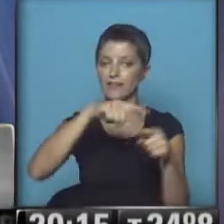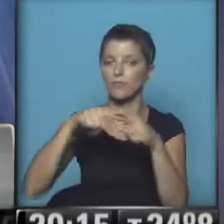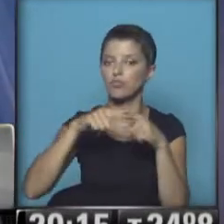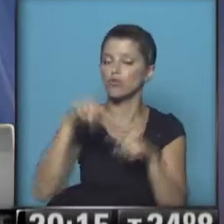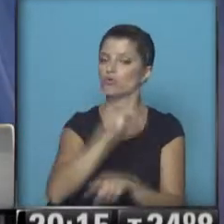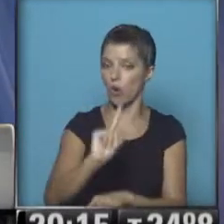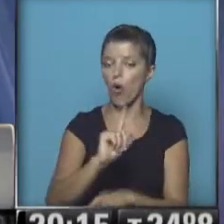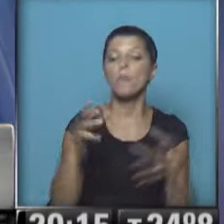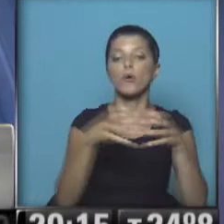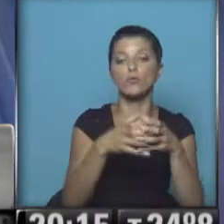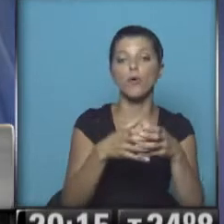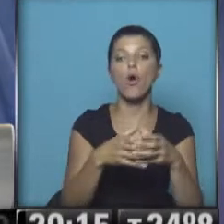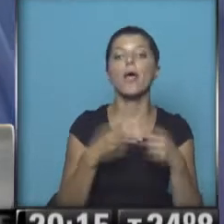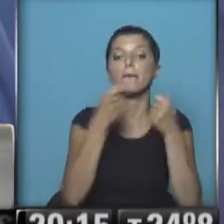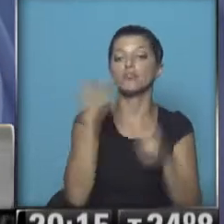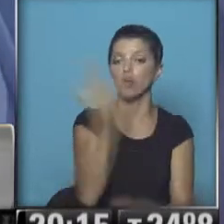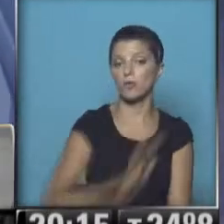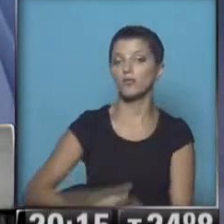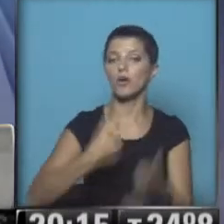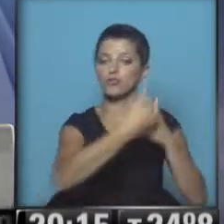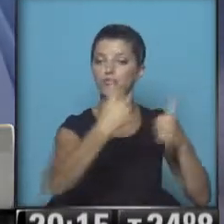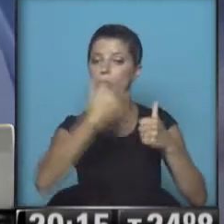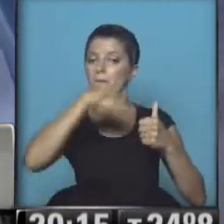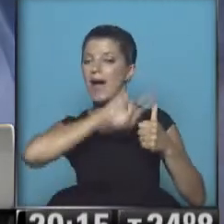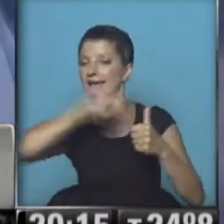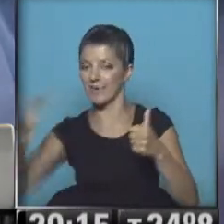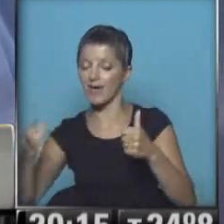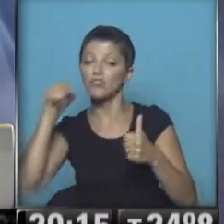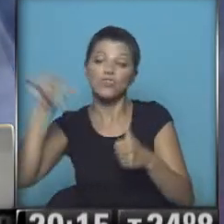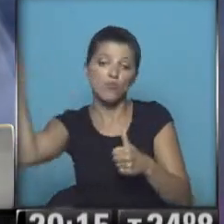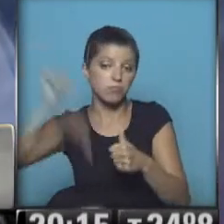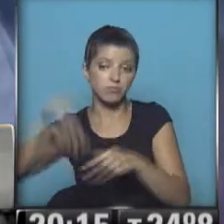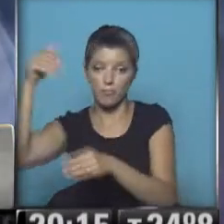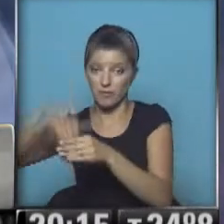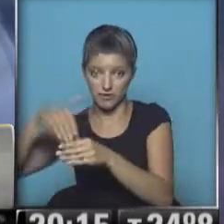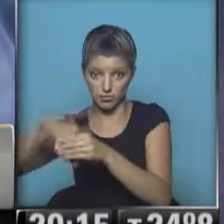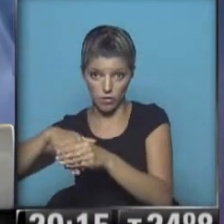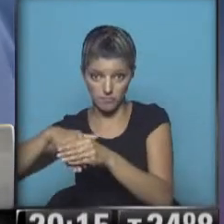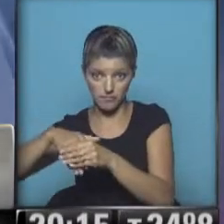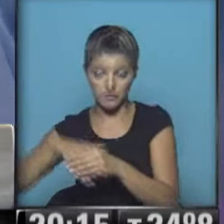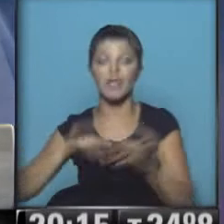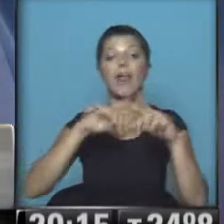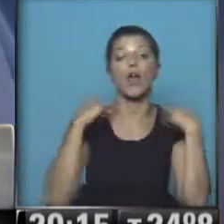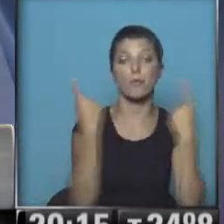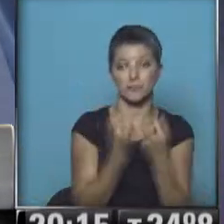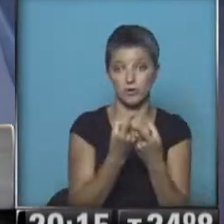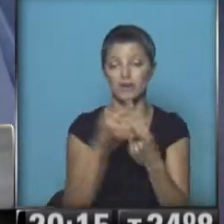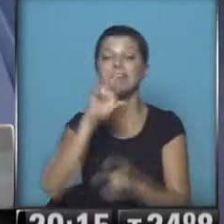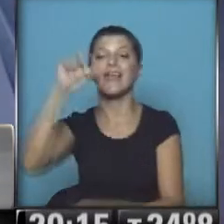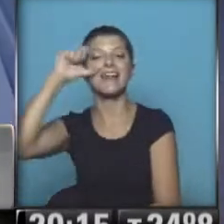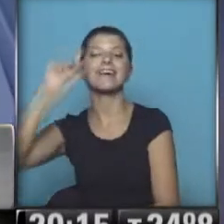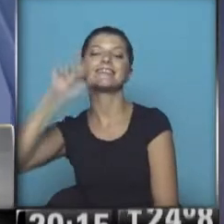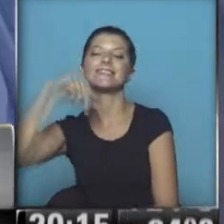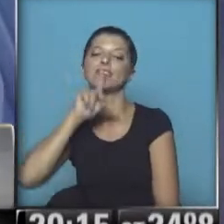el oficialismo tenía mayoría y podía perder la votación, tanto en la comisión como en el recinto. Lo que